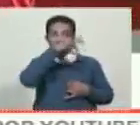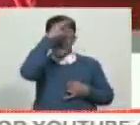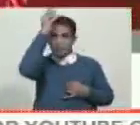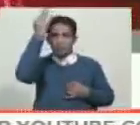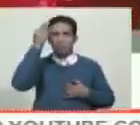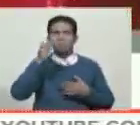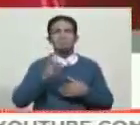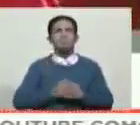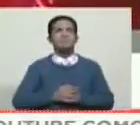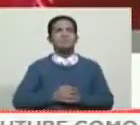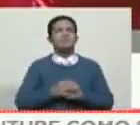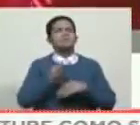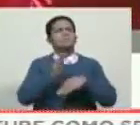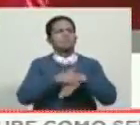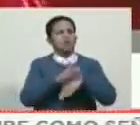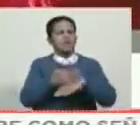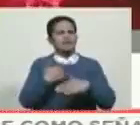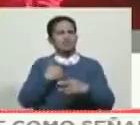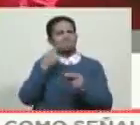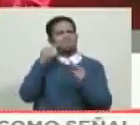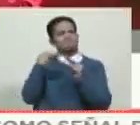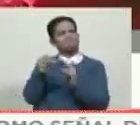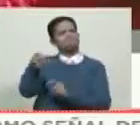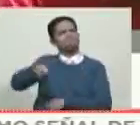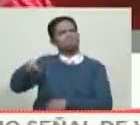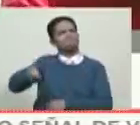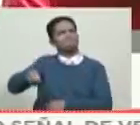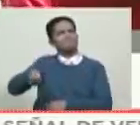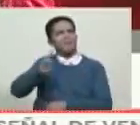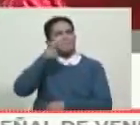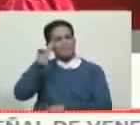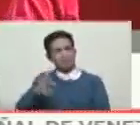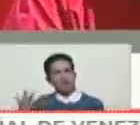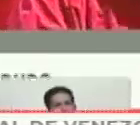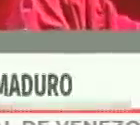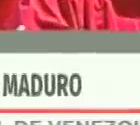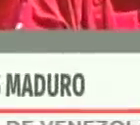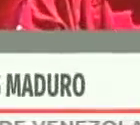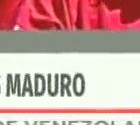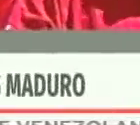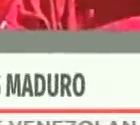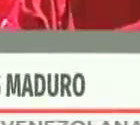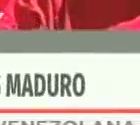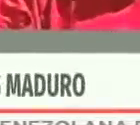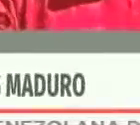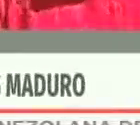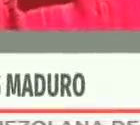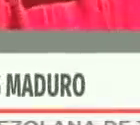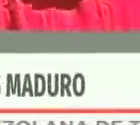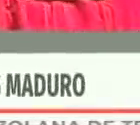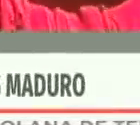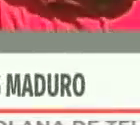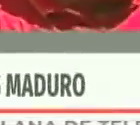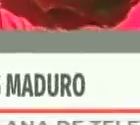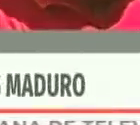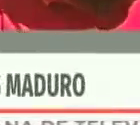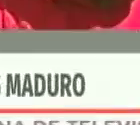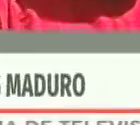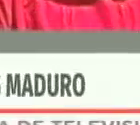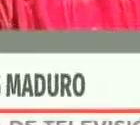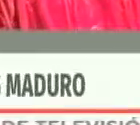Porque yo he conocido personas como el comandante Chávez, que con más de 30 años era más